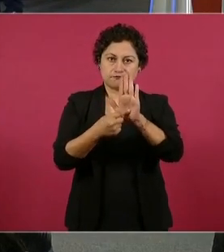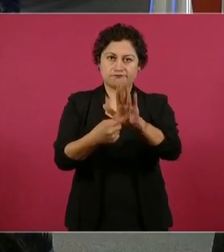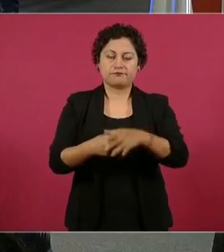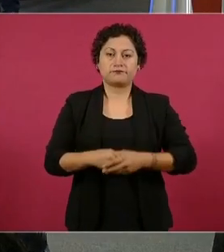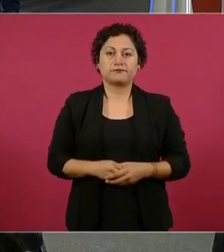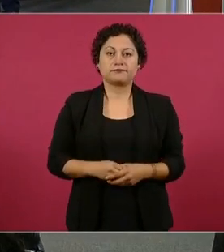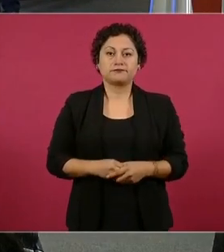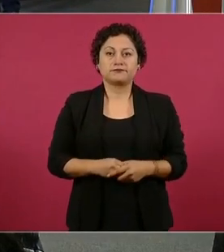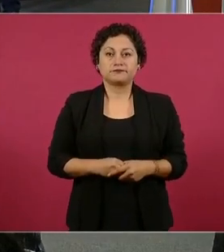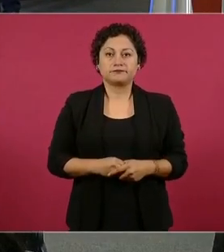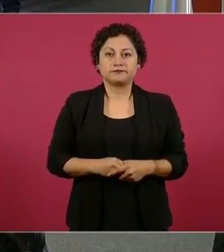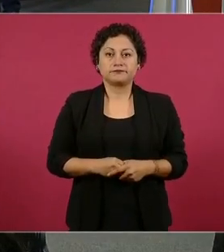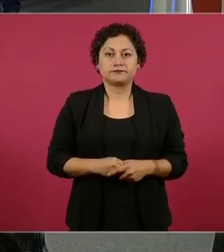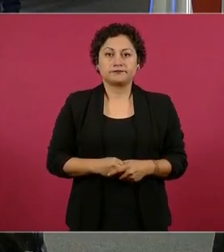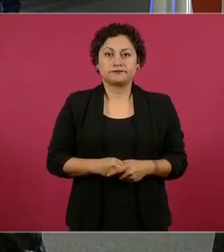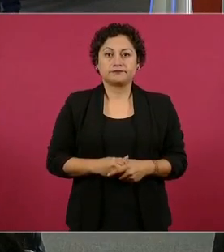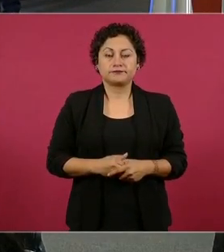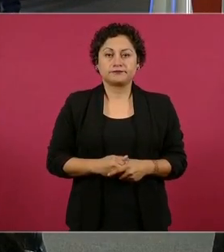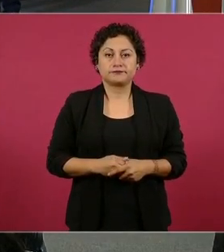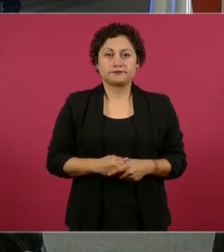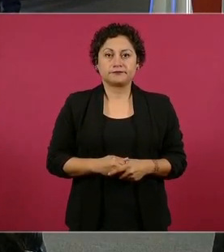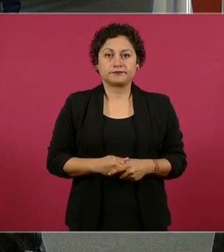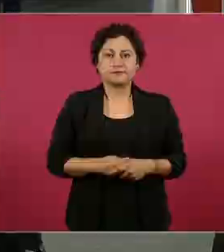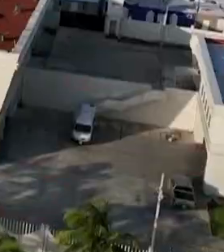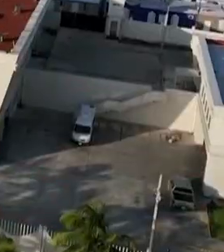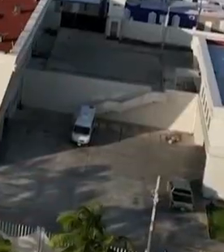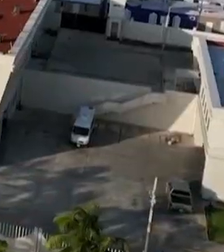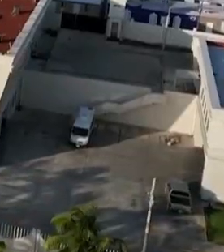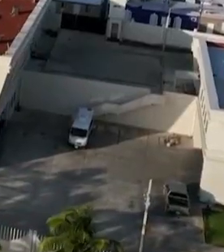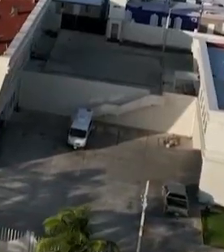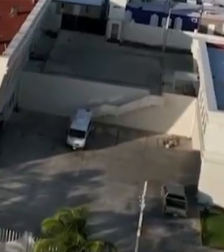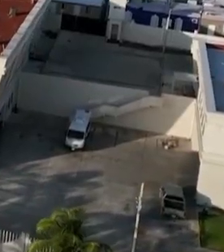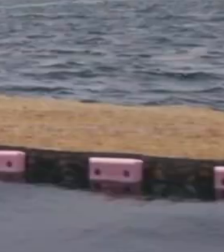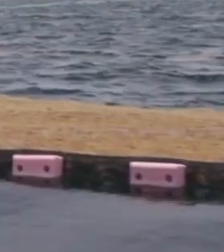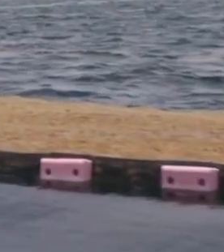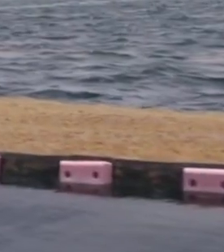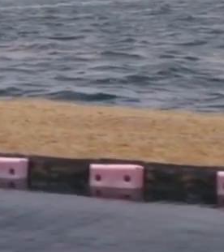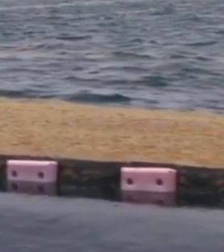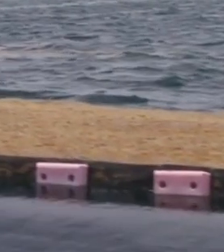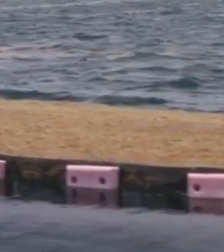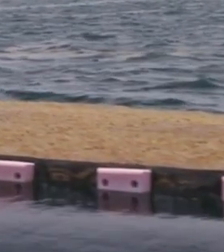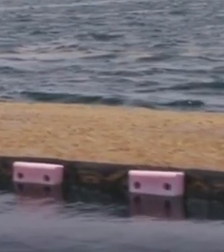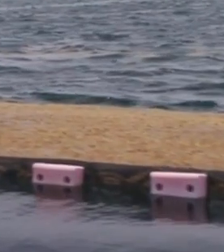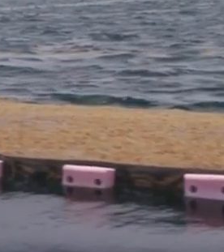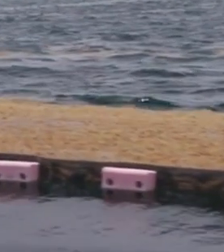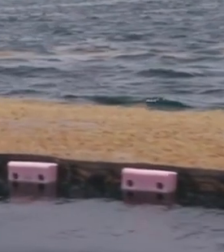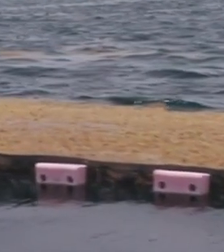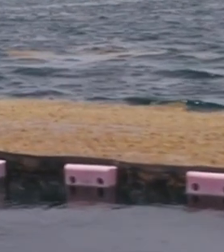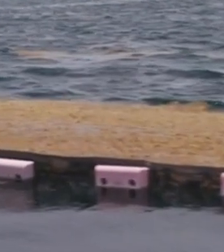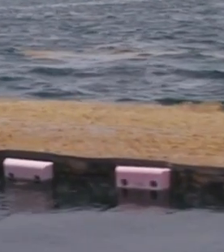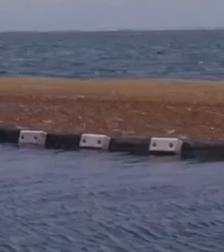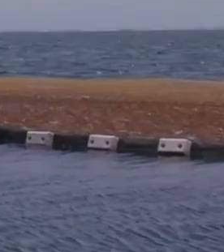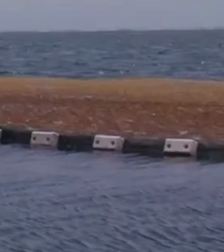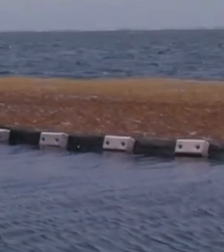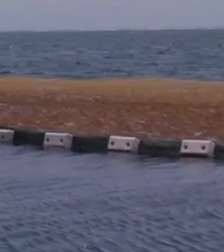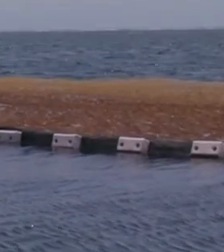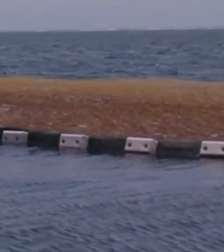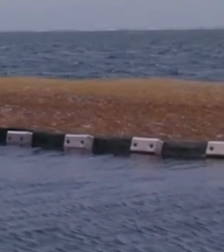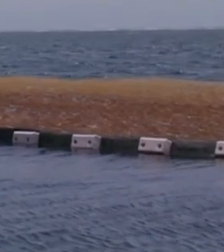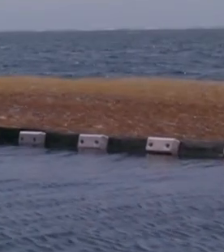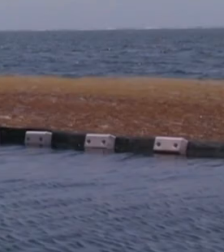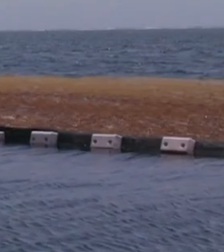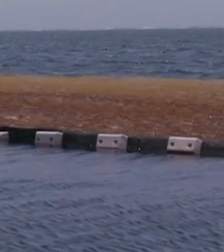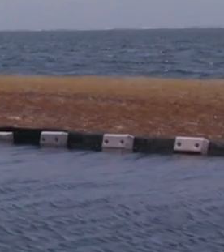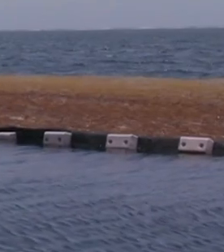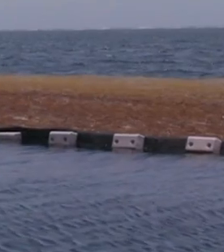Estrategia Nacional para la Atención al Sargazo. En el año 2019 se implementó la Estrategia Nacional para combatir el